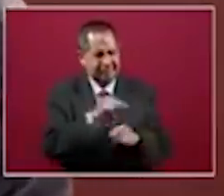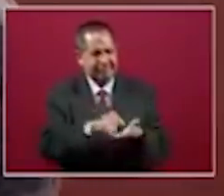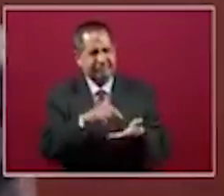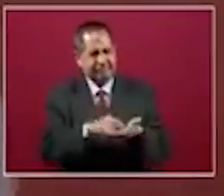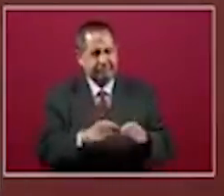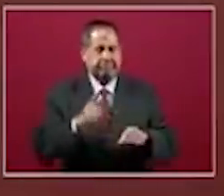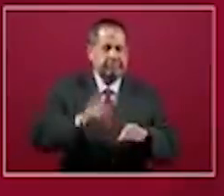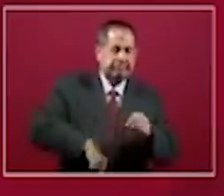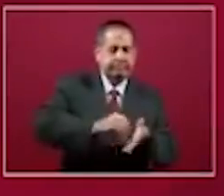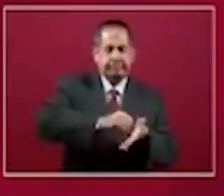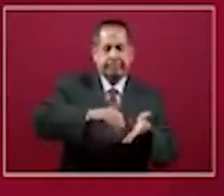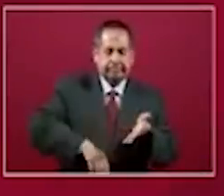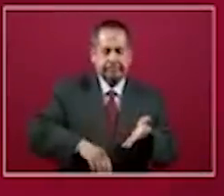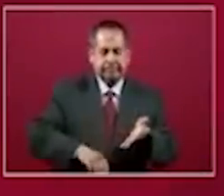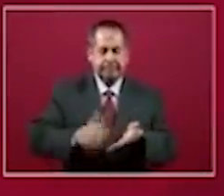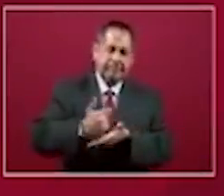que se